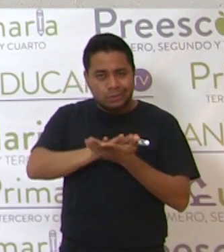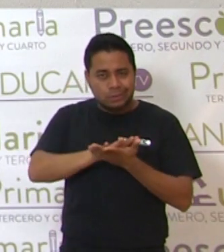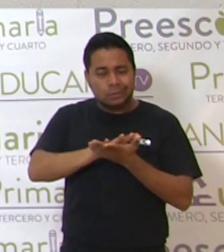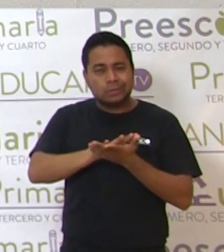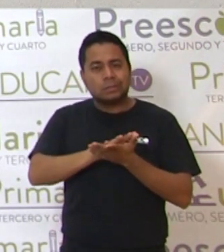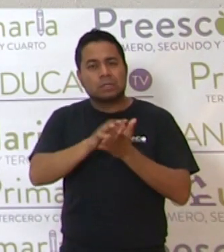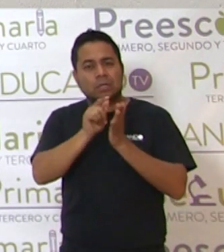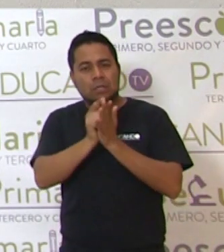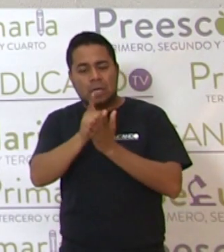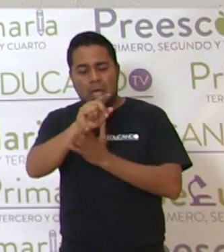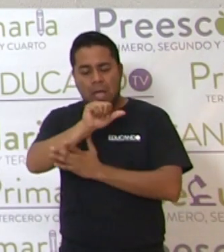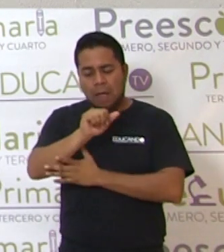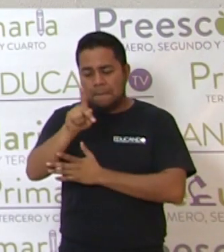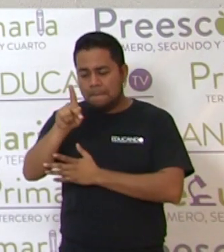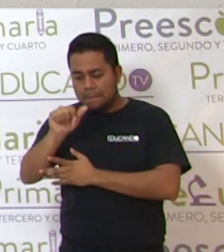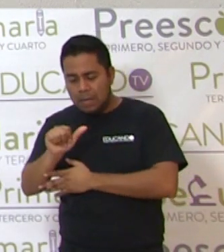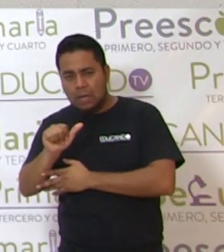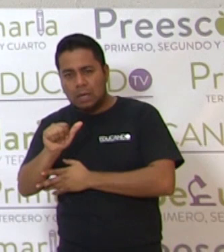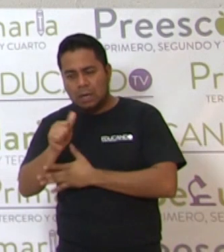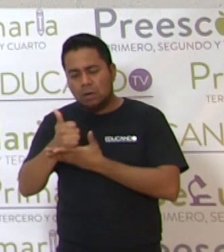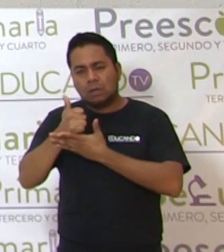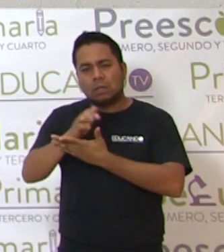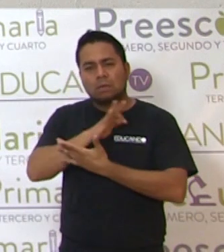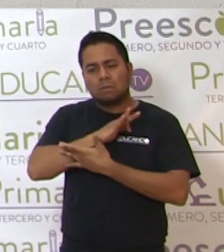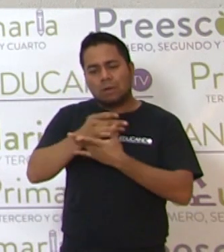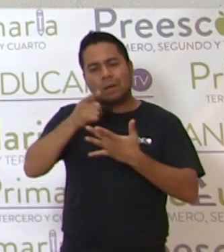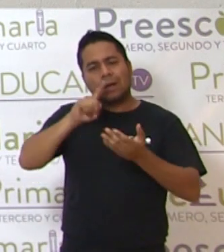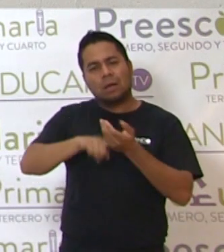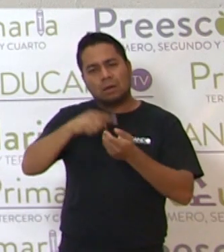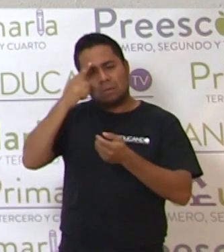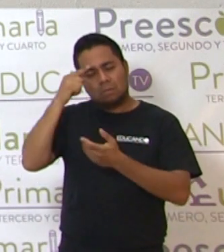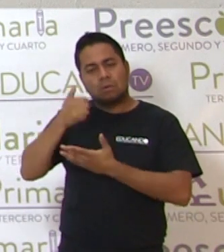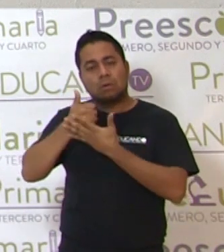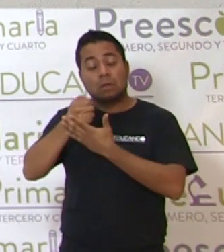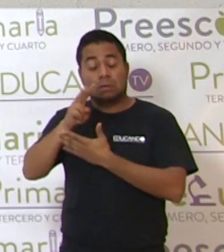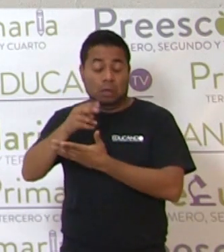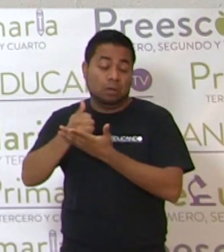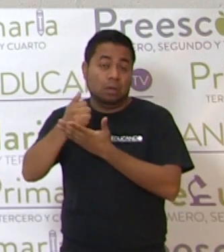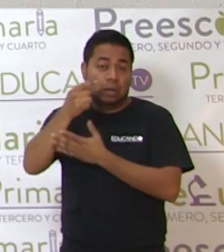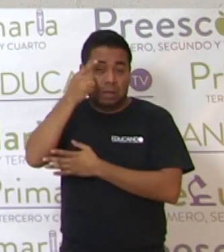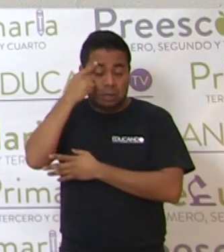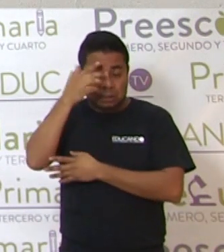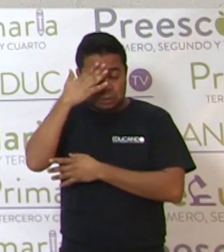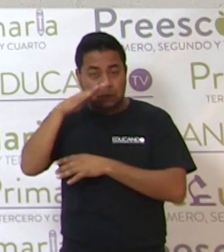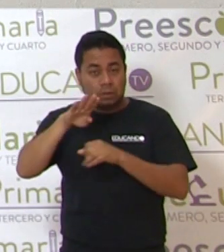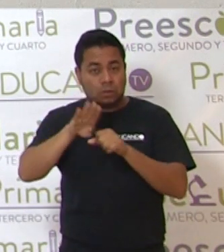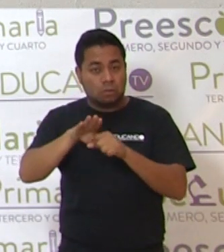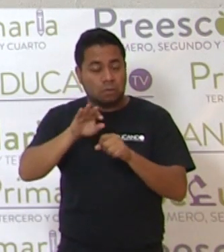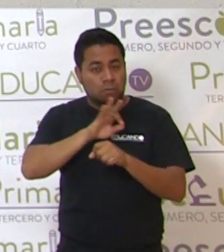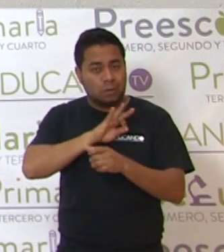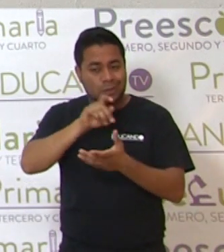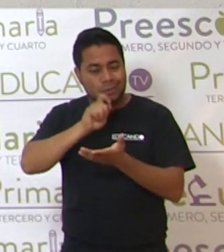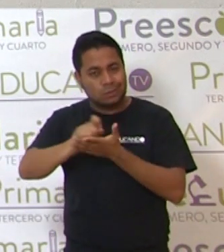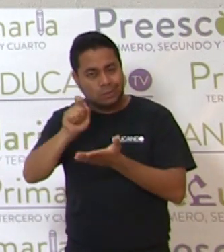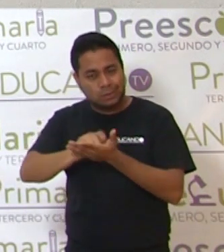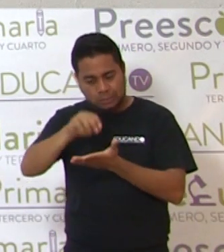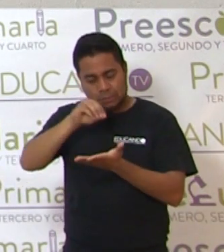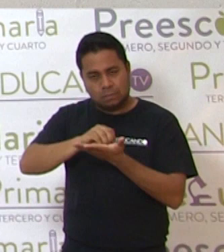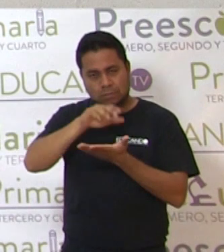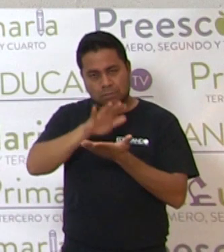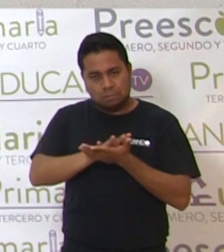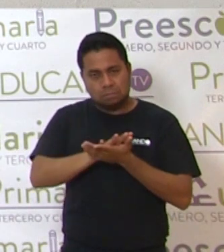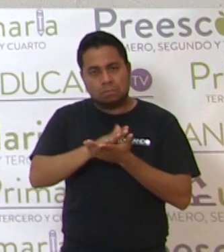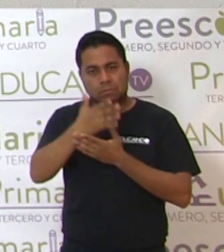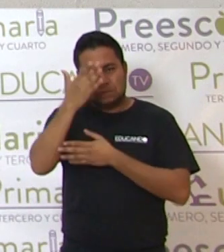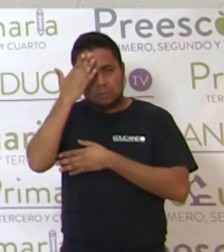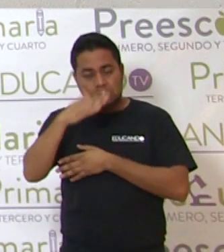al manual APA y tú lo puedas tomar en cuenta. Te va a ayudar para que sepas cómo puedas escribir tu referencia. Ya saben